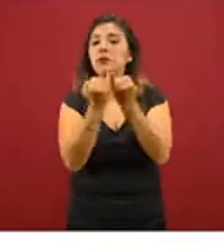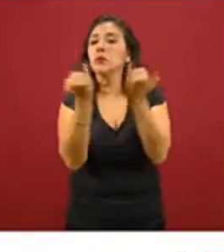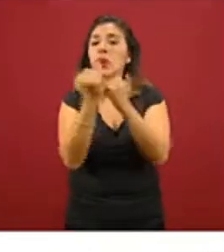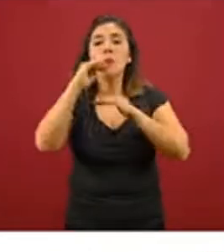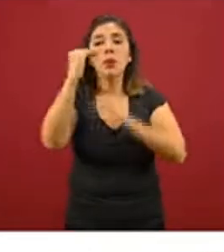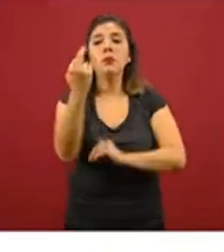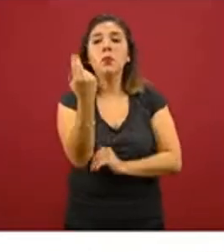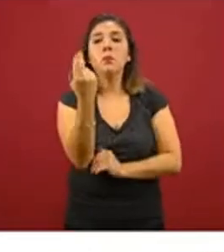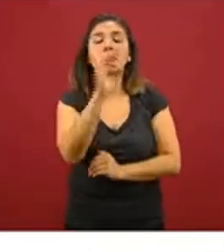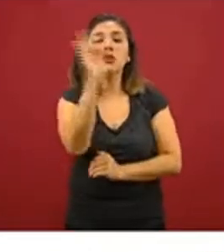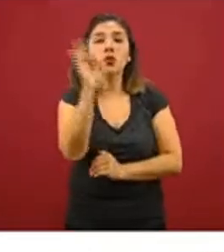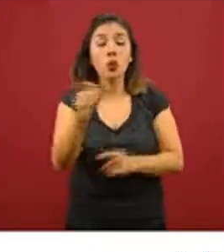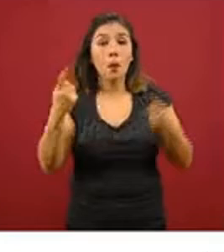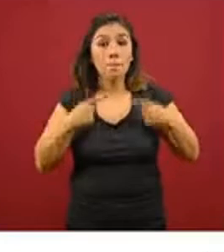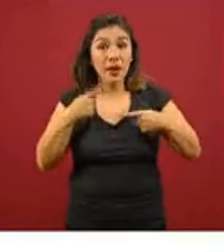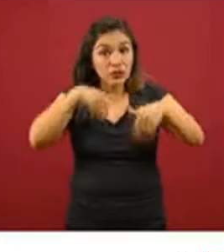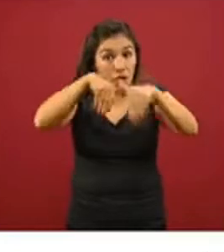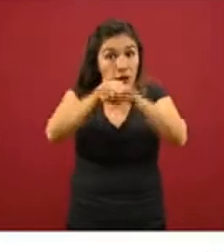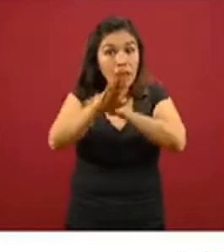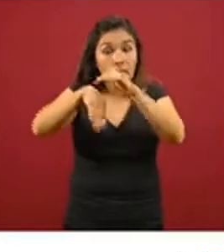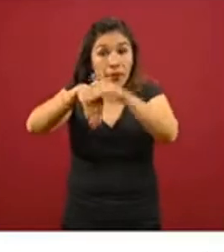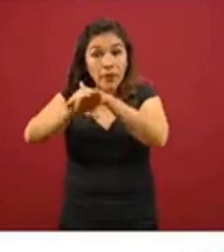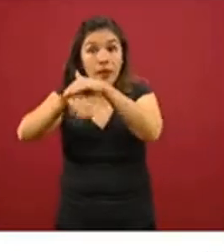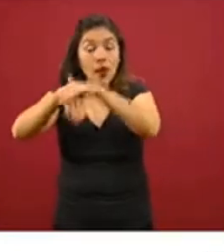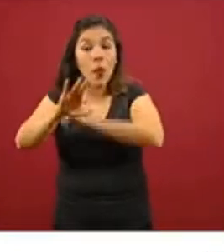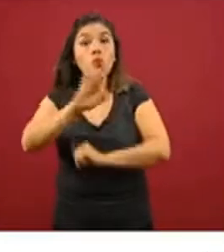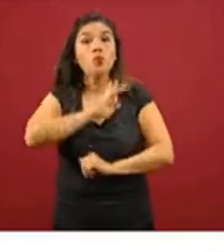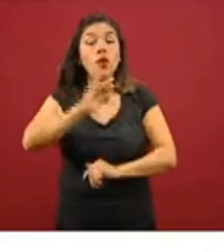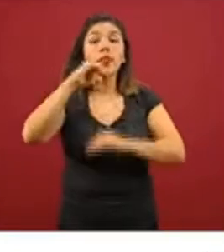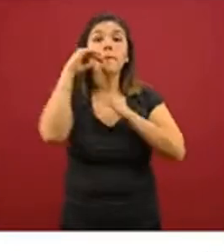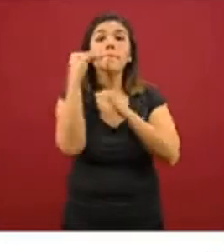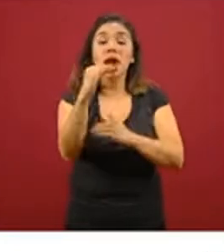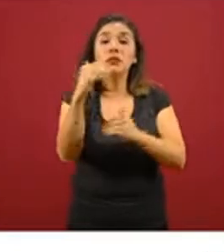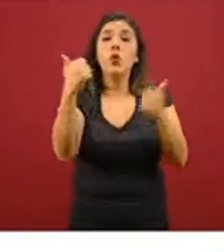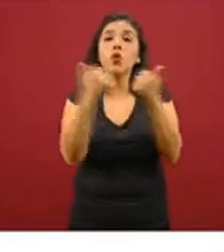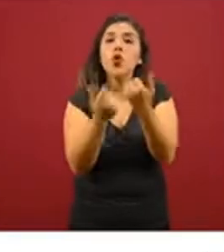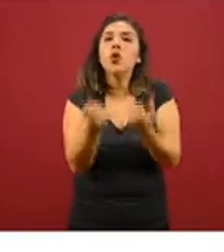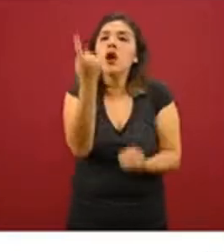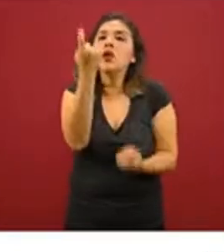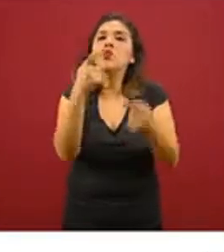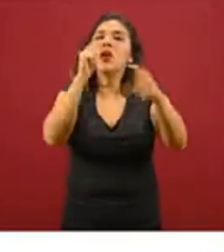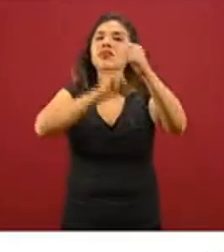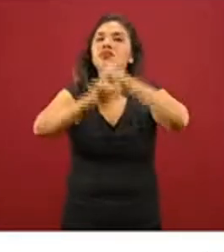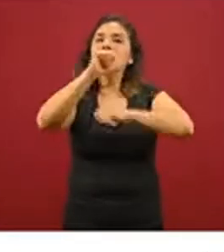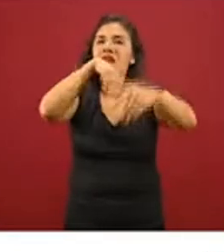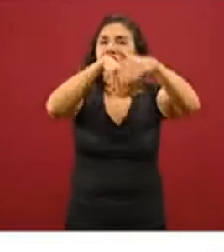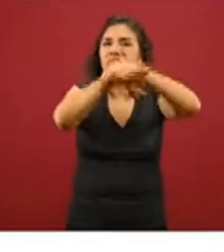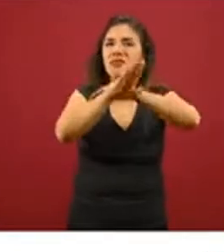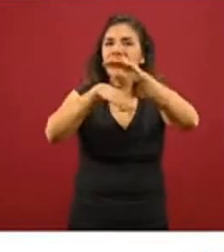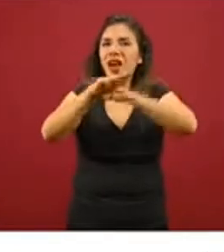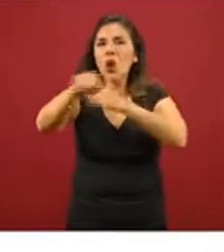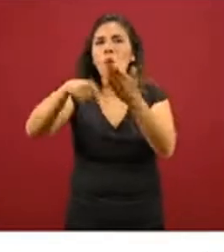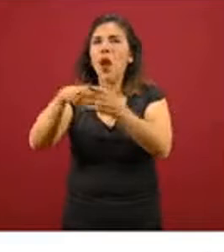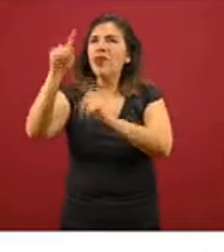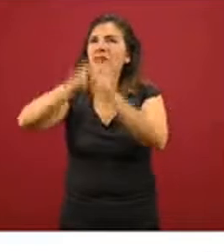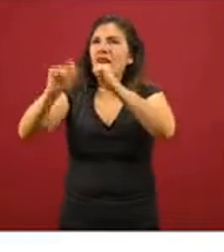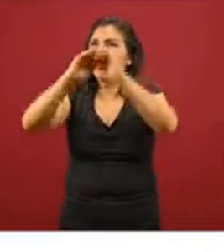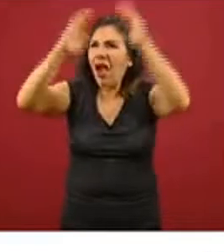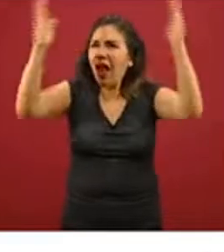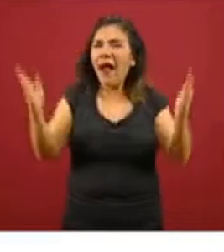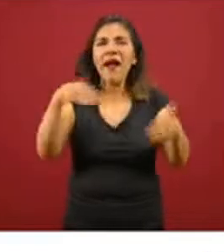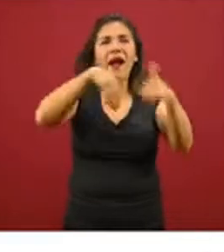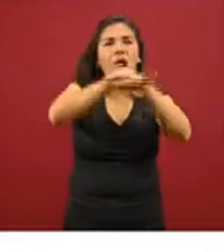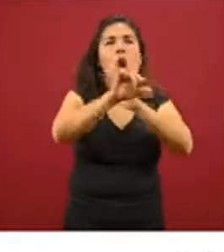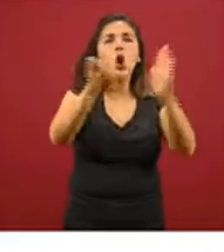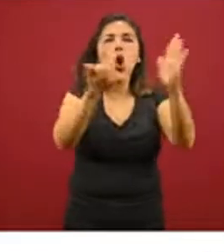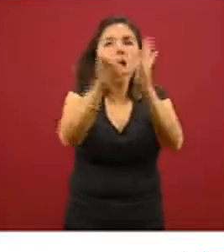de las personas que ingresan o que pueden a su vez ingresar a alguno de los establecimientos del centro comercial, y esto es una actividad que debe de